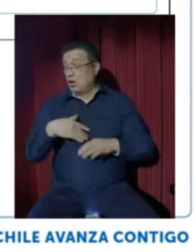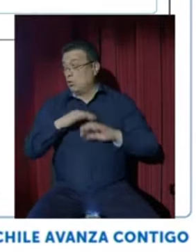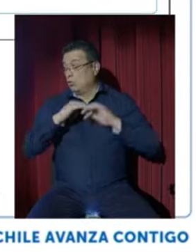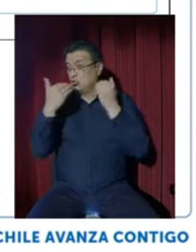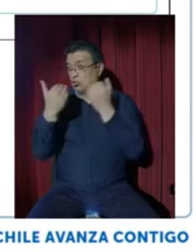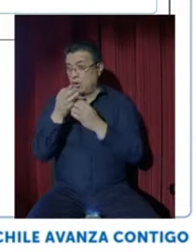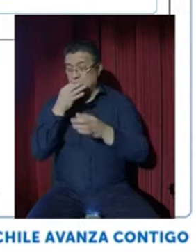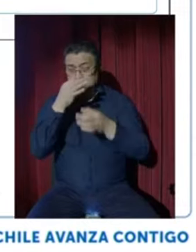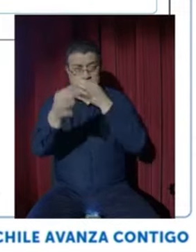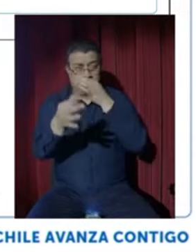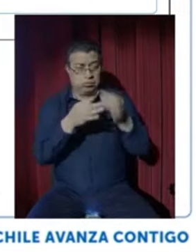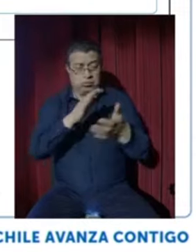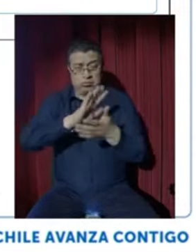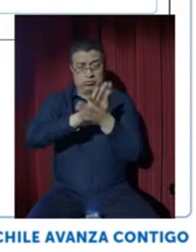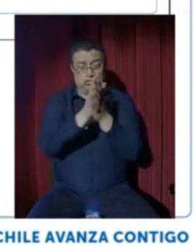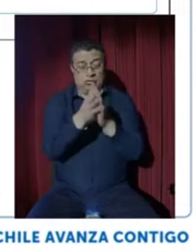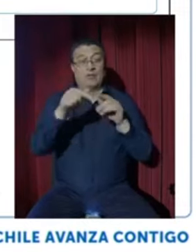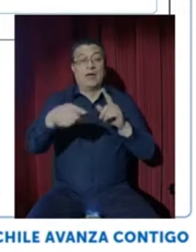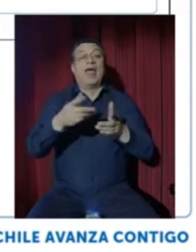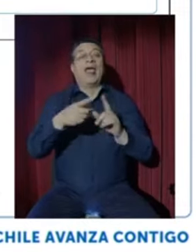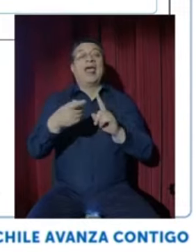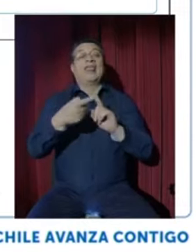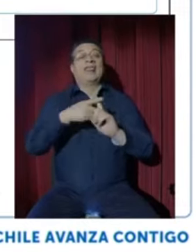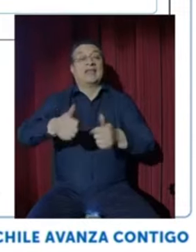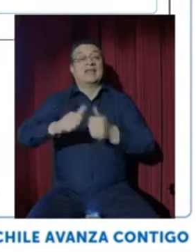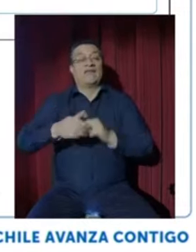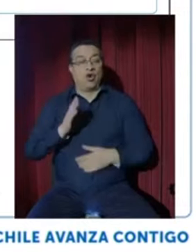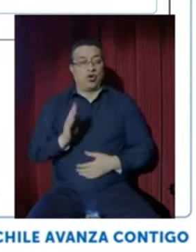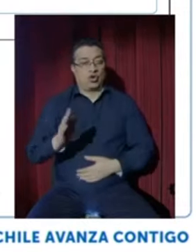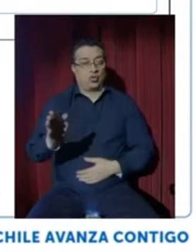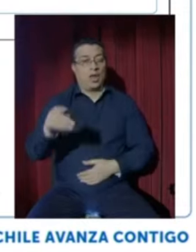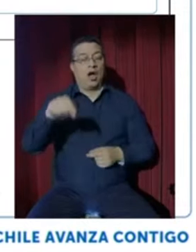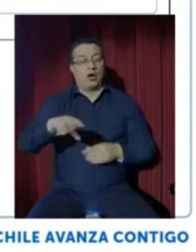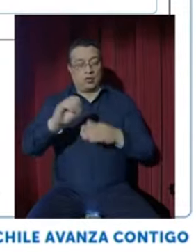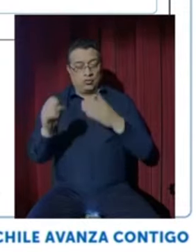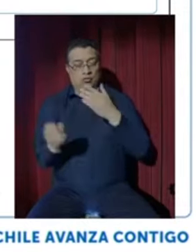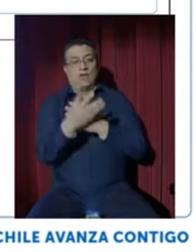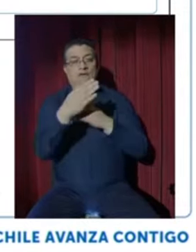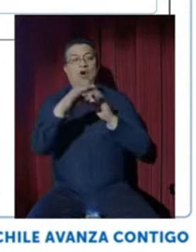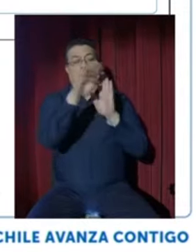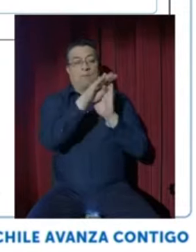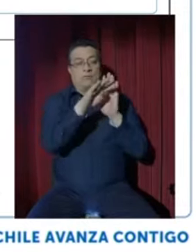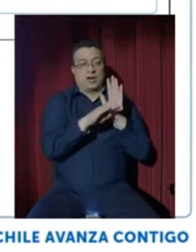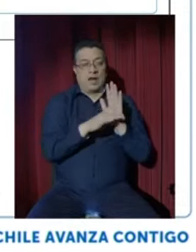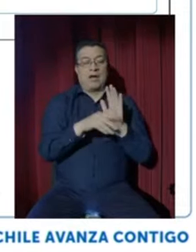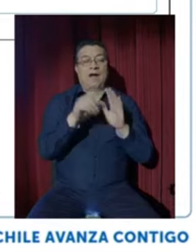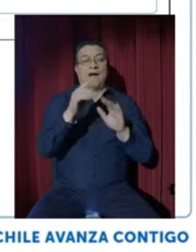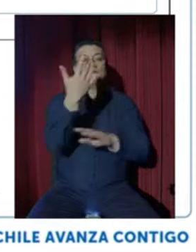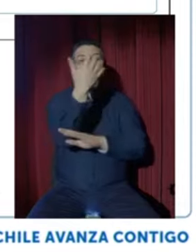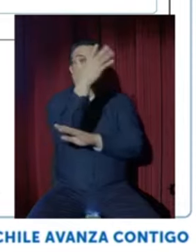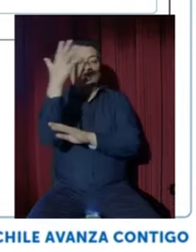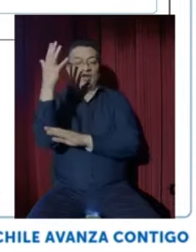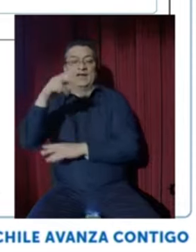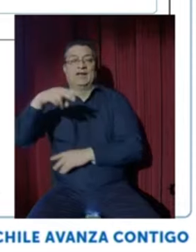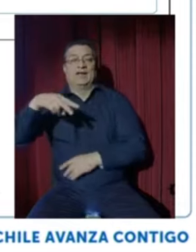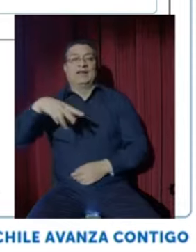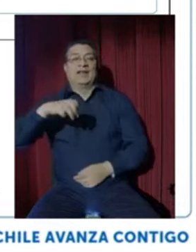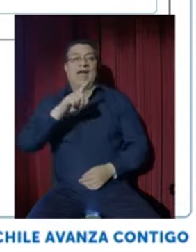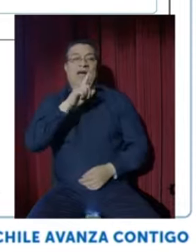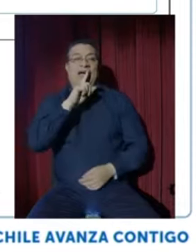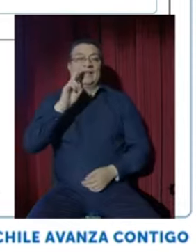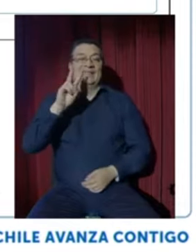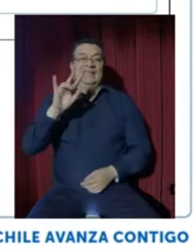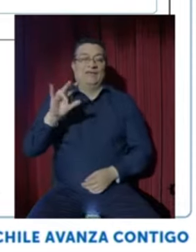todo estos son desafíos de continuidad nosotros vamos a implementar nuevamente el programa de restauración de bosque nativo gran escala El